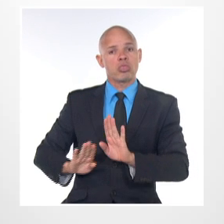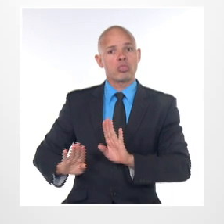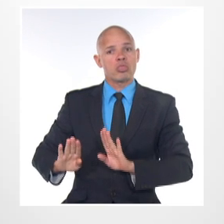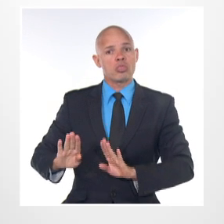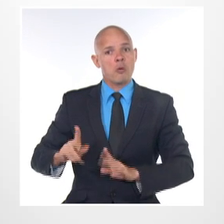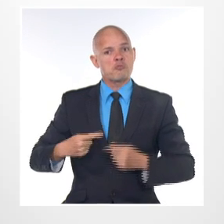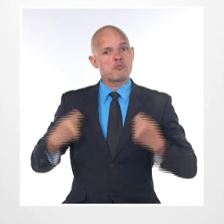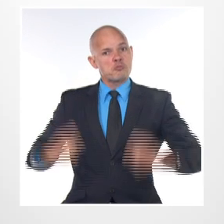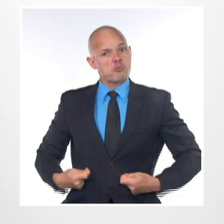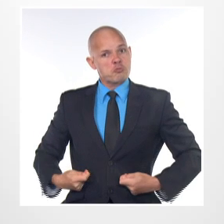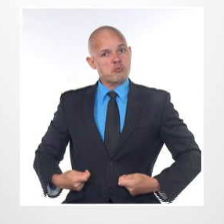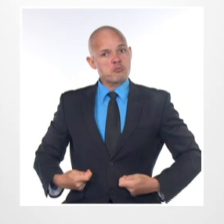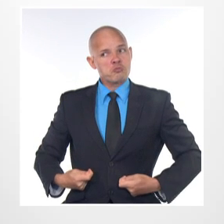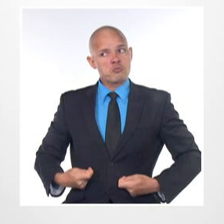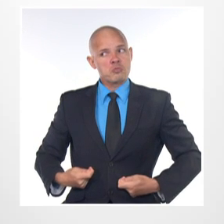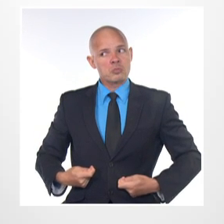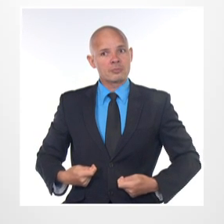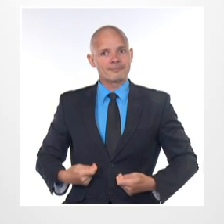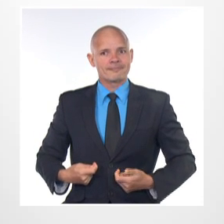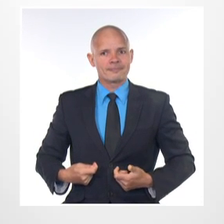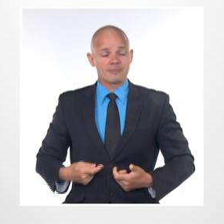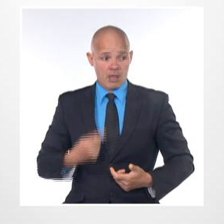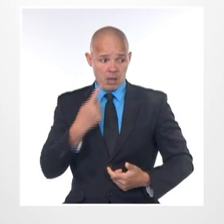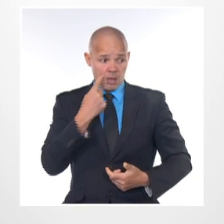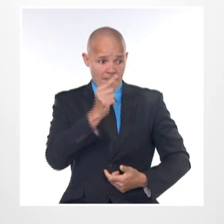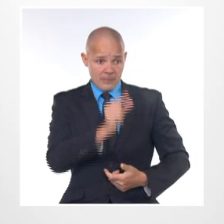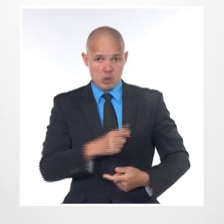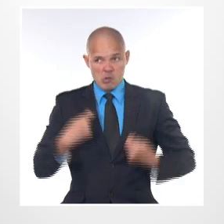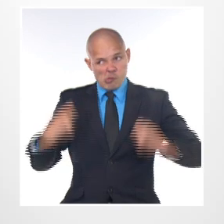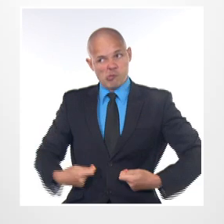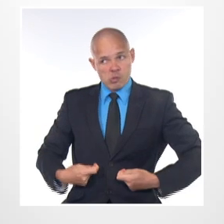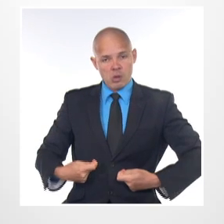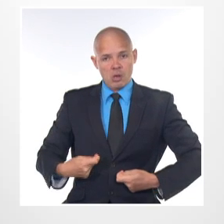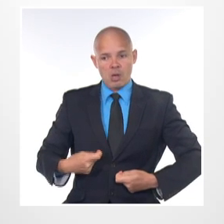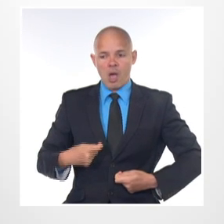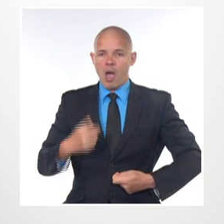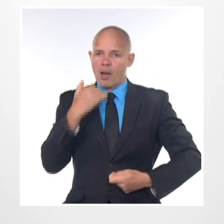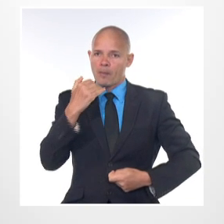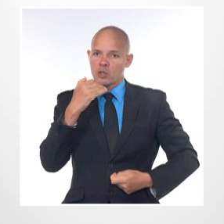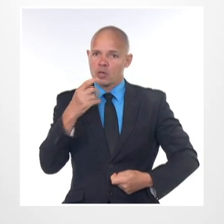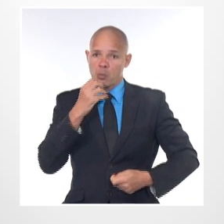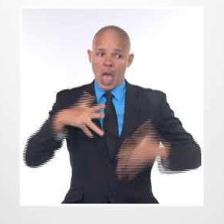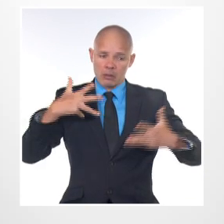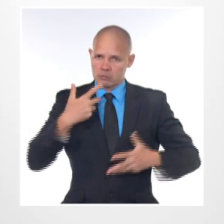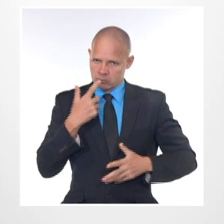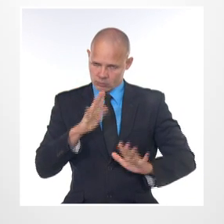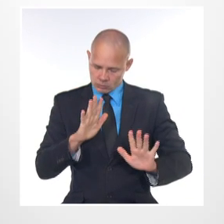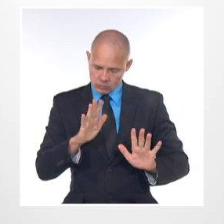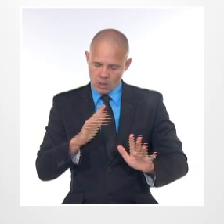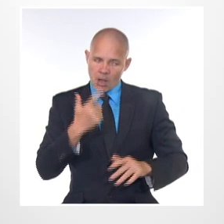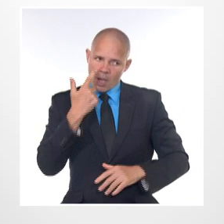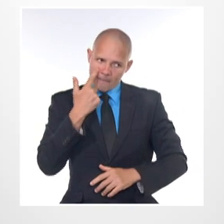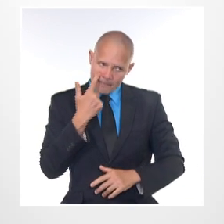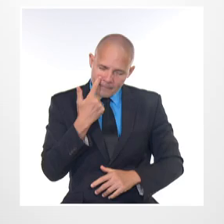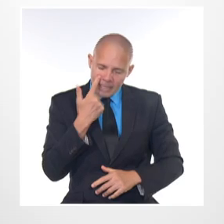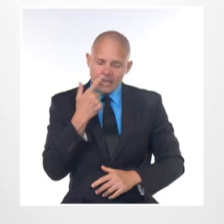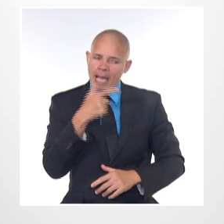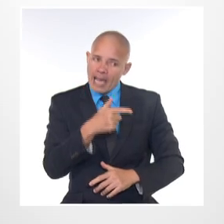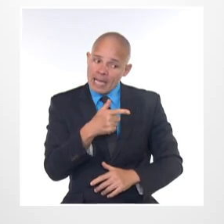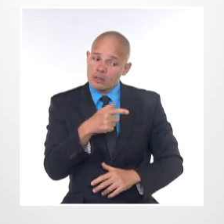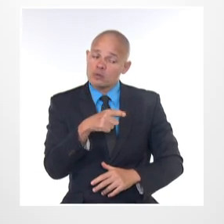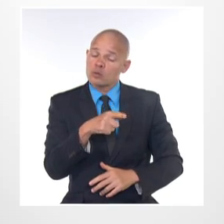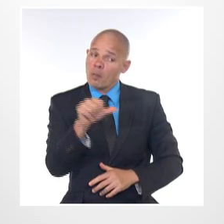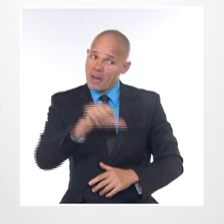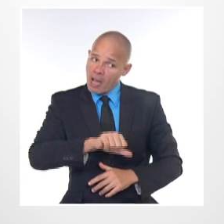hace es persuasión y explicarle al individuo el delito en que está incurriendo, tan como lo está haciendo la fiscal. Si el individuo persiste su